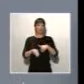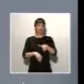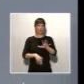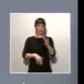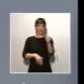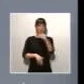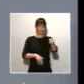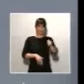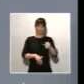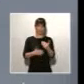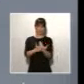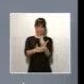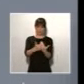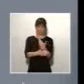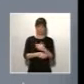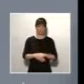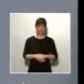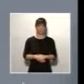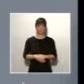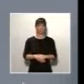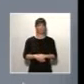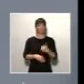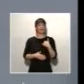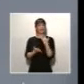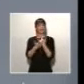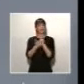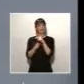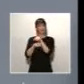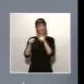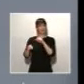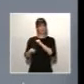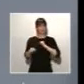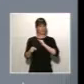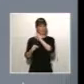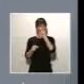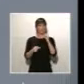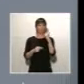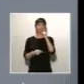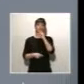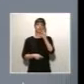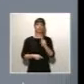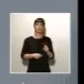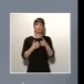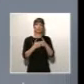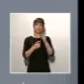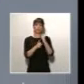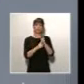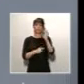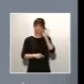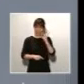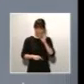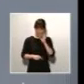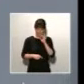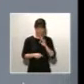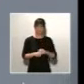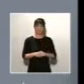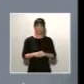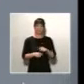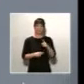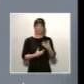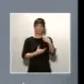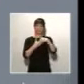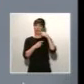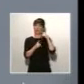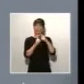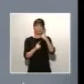Además, hay varios ensayos independientes, uno de ellos de la Fundación de Lucha contra el Sida, que incluye un objetivo muy interesante,